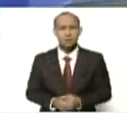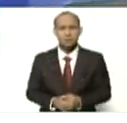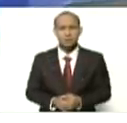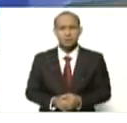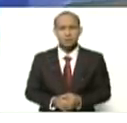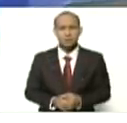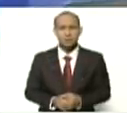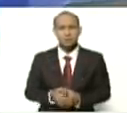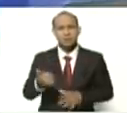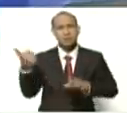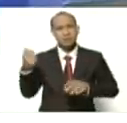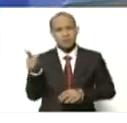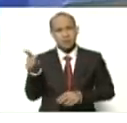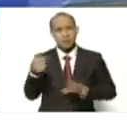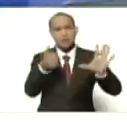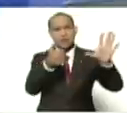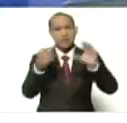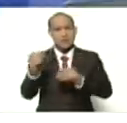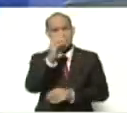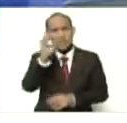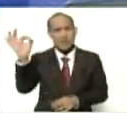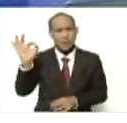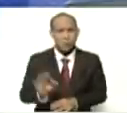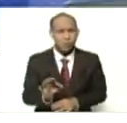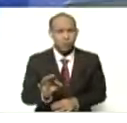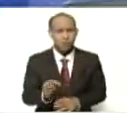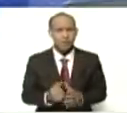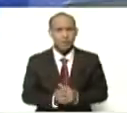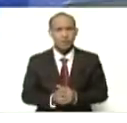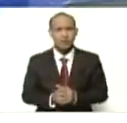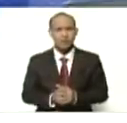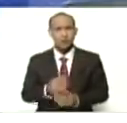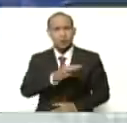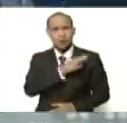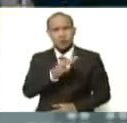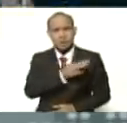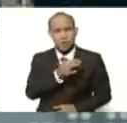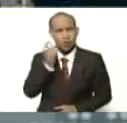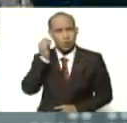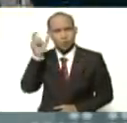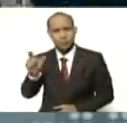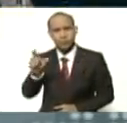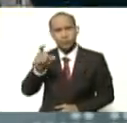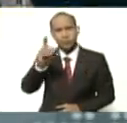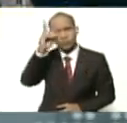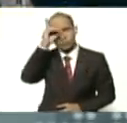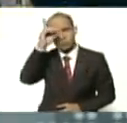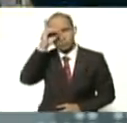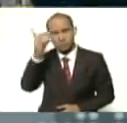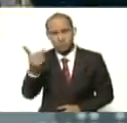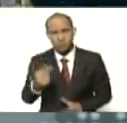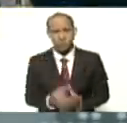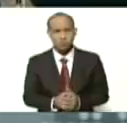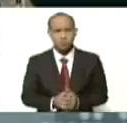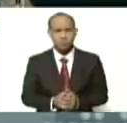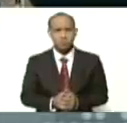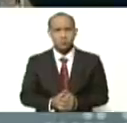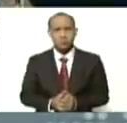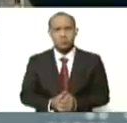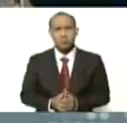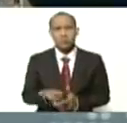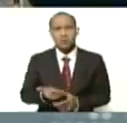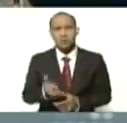el 60% dijo esto rodríguez señora vicepresidenta de las personas diagnosticadas en miranda no están